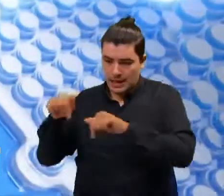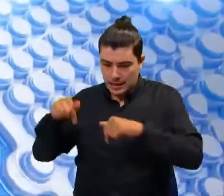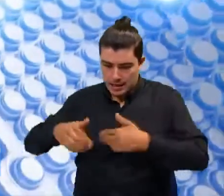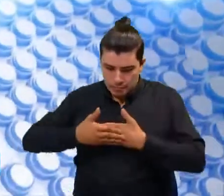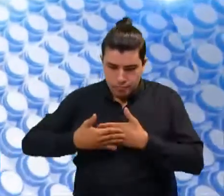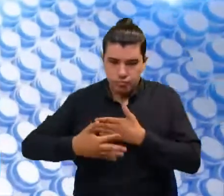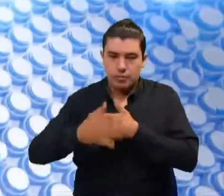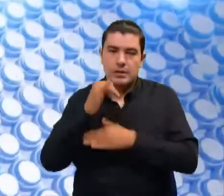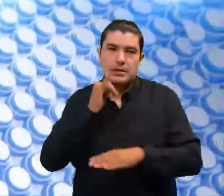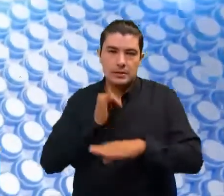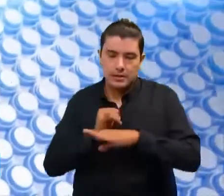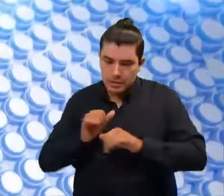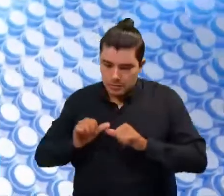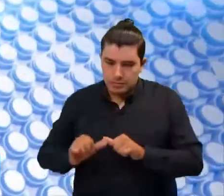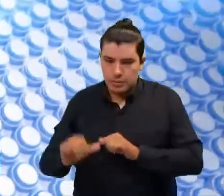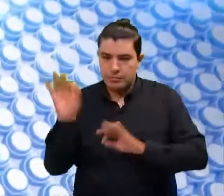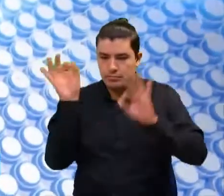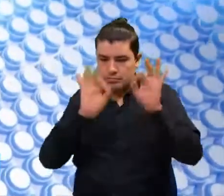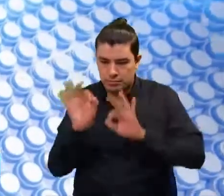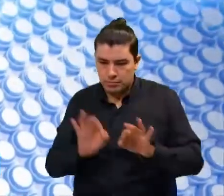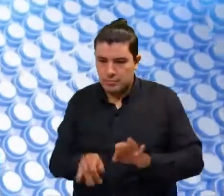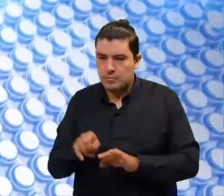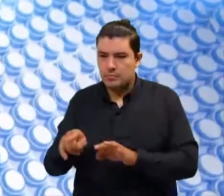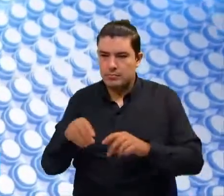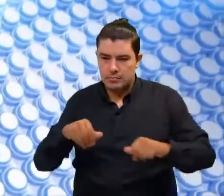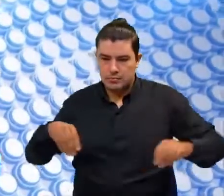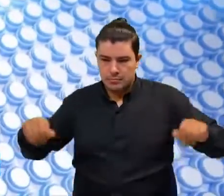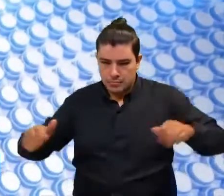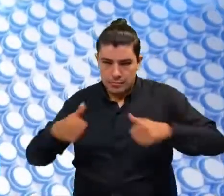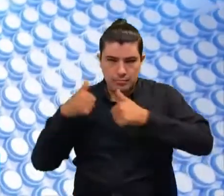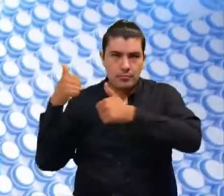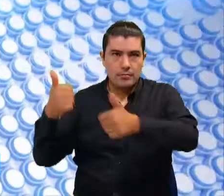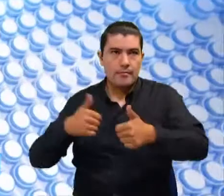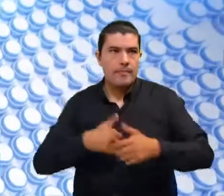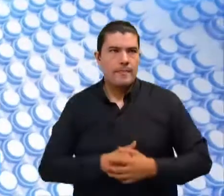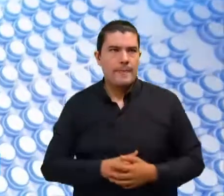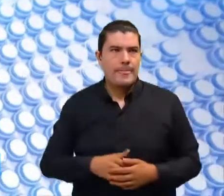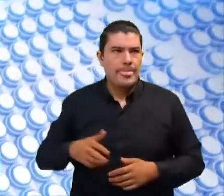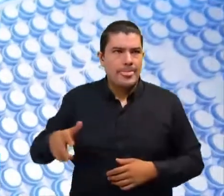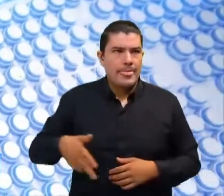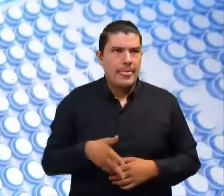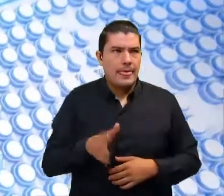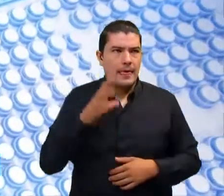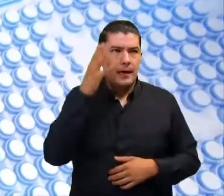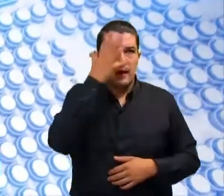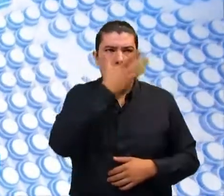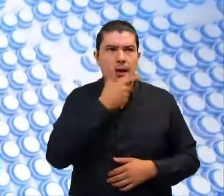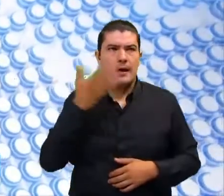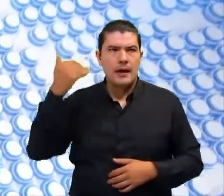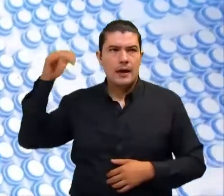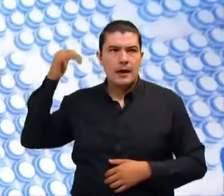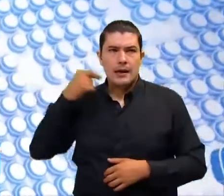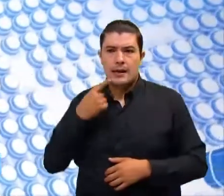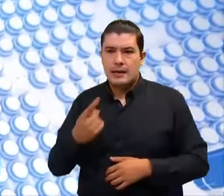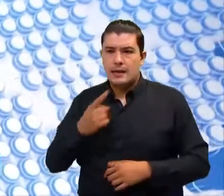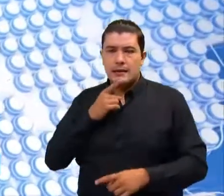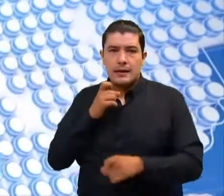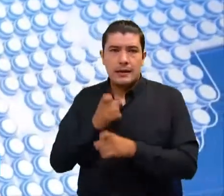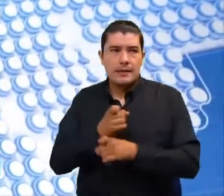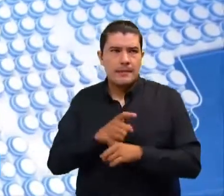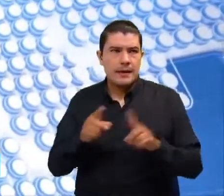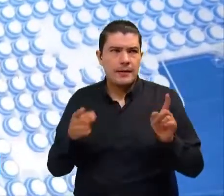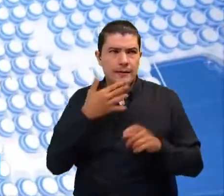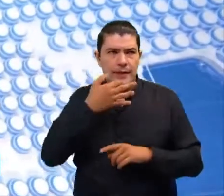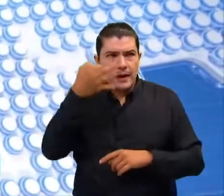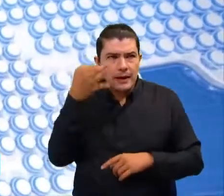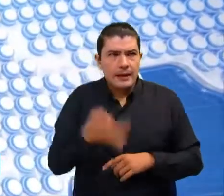adelante por su organización, por su terreno. Un recorrido muy bonito, me han dicho que estaba complicado, pero la verdad